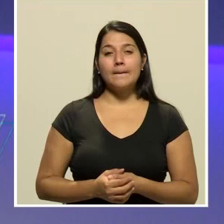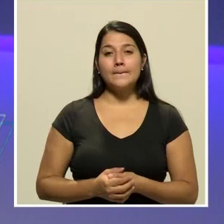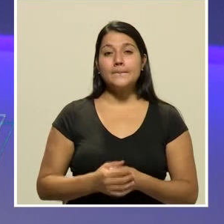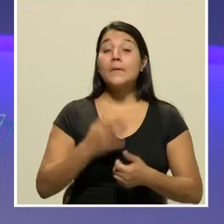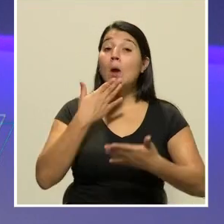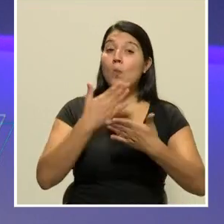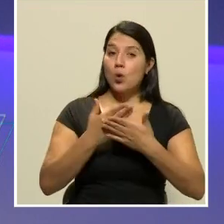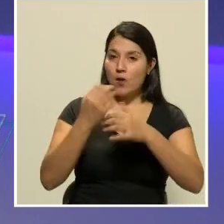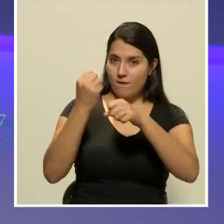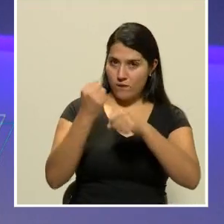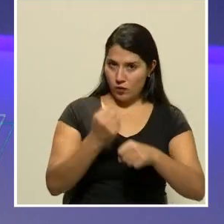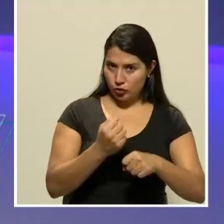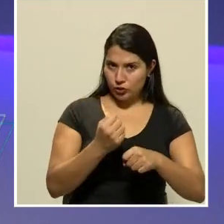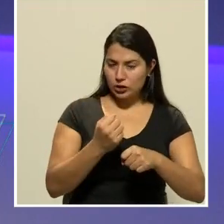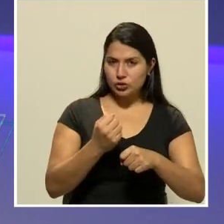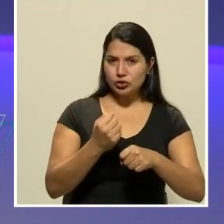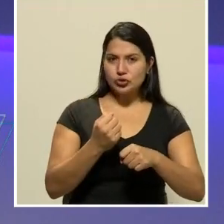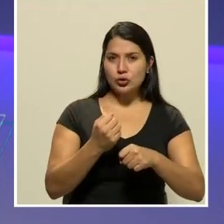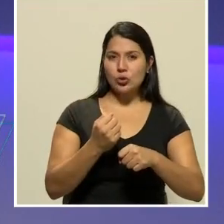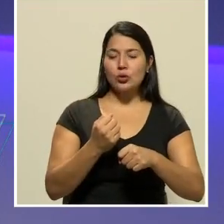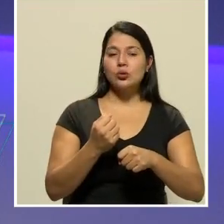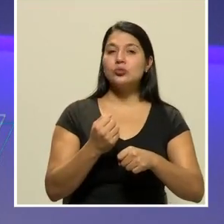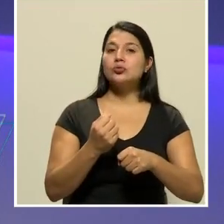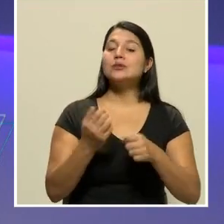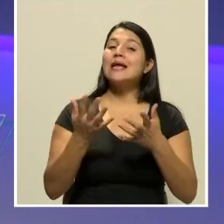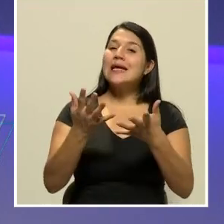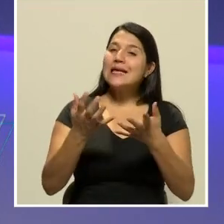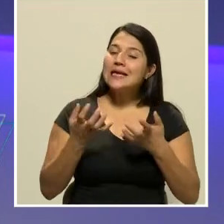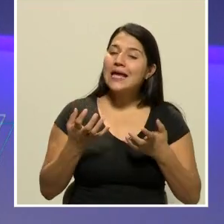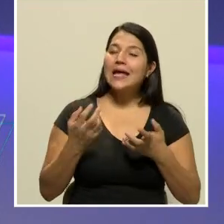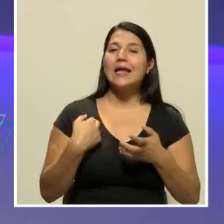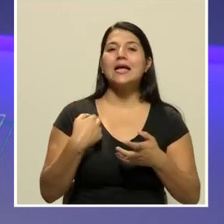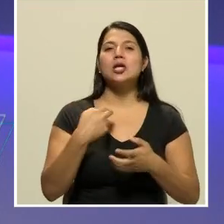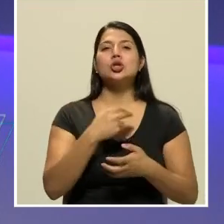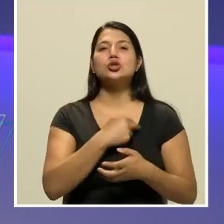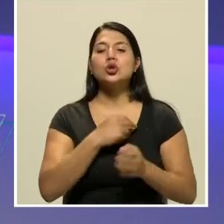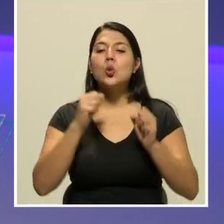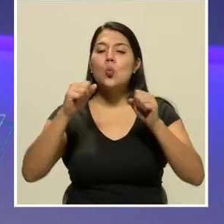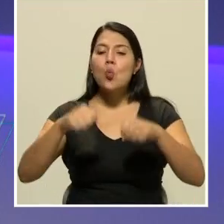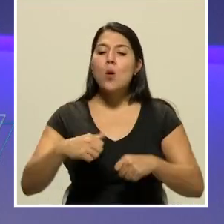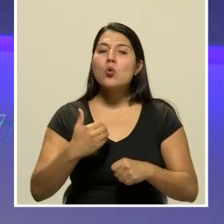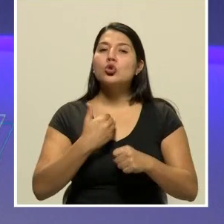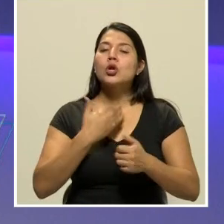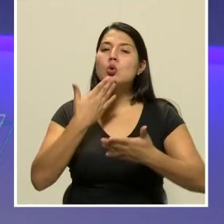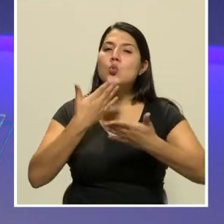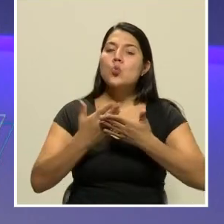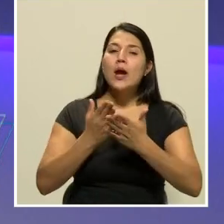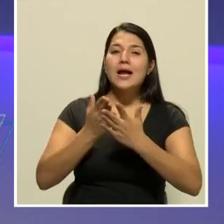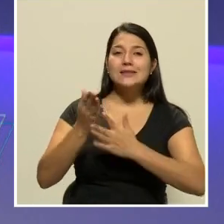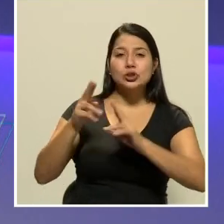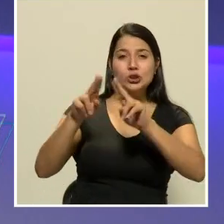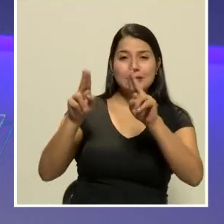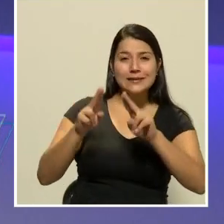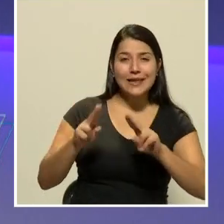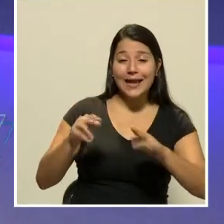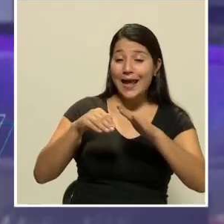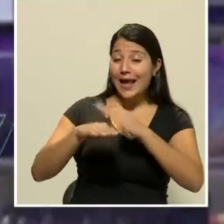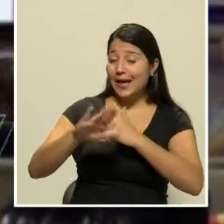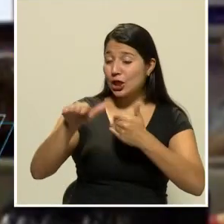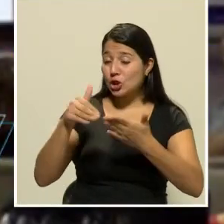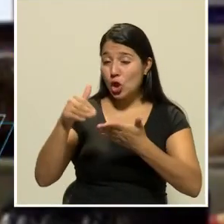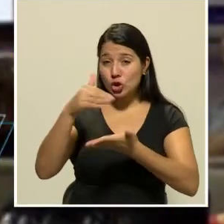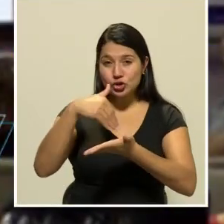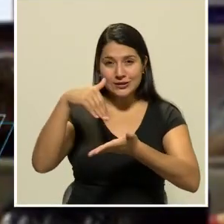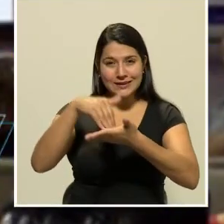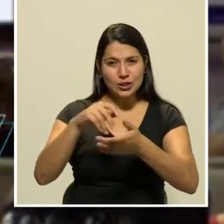Bueno, la Fundación ha estado detrás de que tengamos una buena conectividad en todos los centros educativos del país y tenemos años de